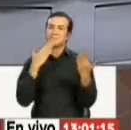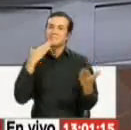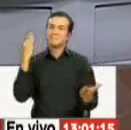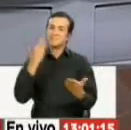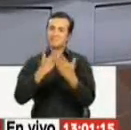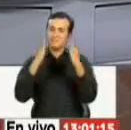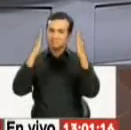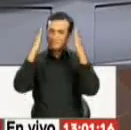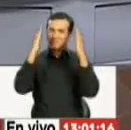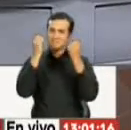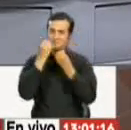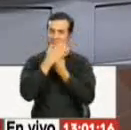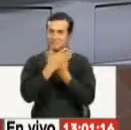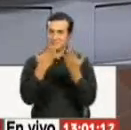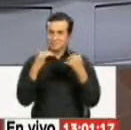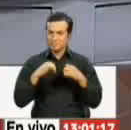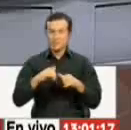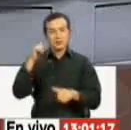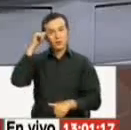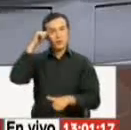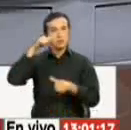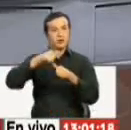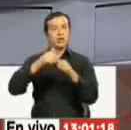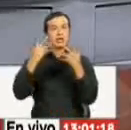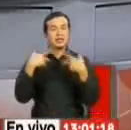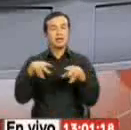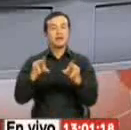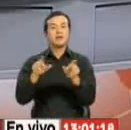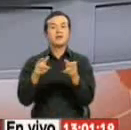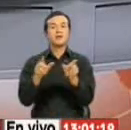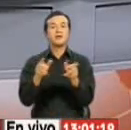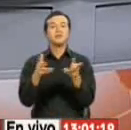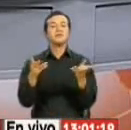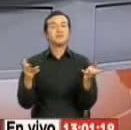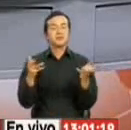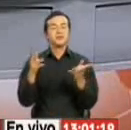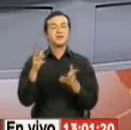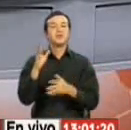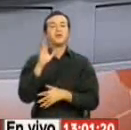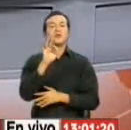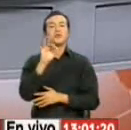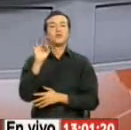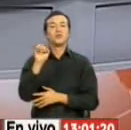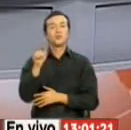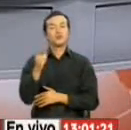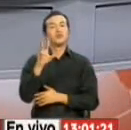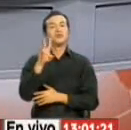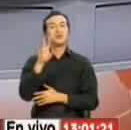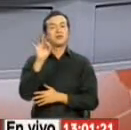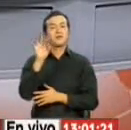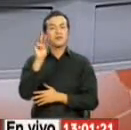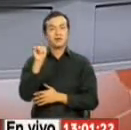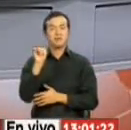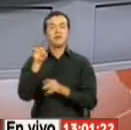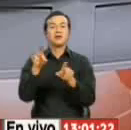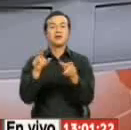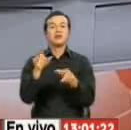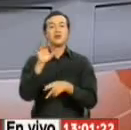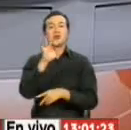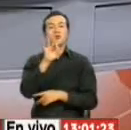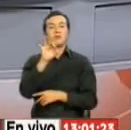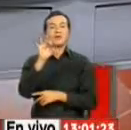por informarse con nosotros recuerden que estamos siendo retransmitidos por la rumbera 99.7 fm y radio